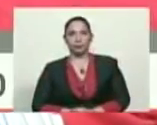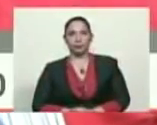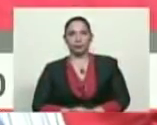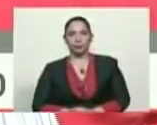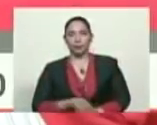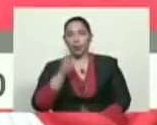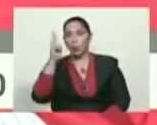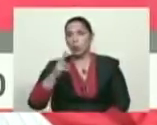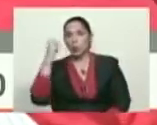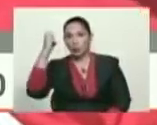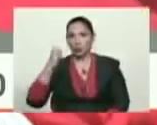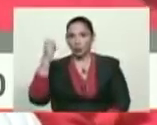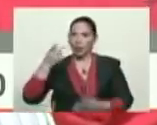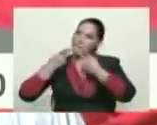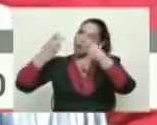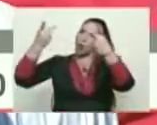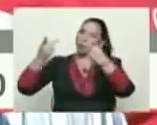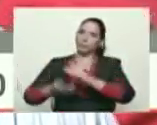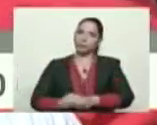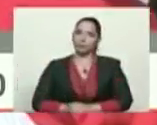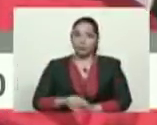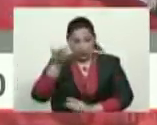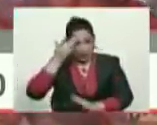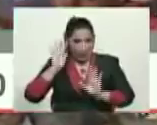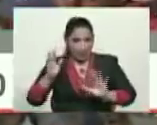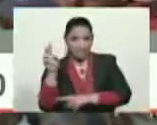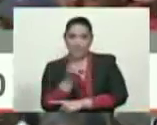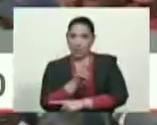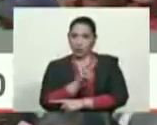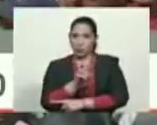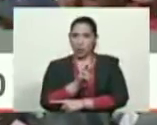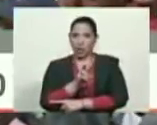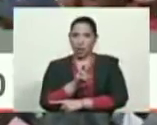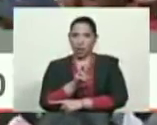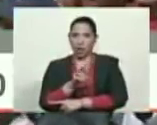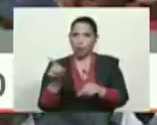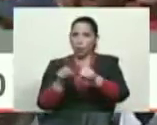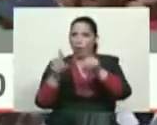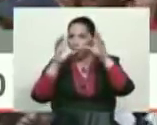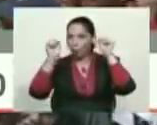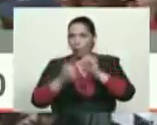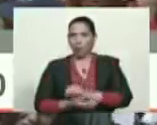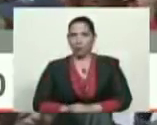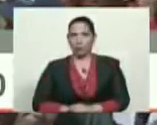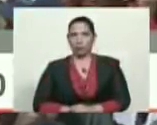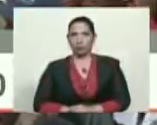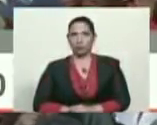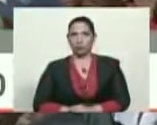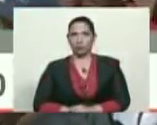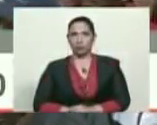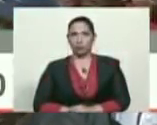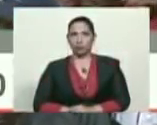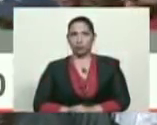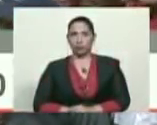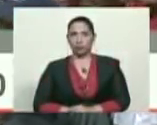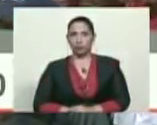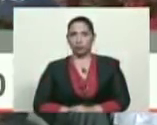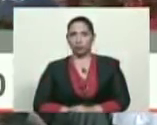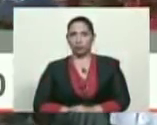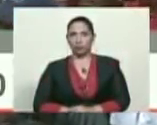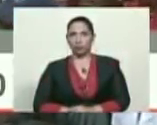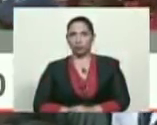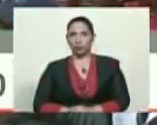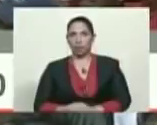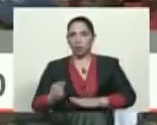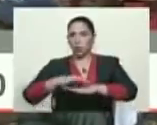Unión Europea que creen que Venezuela es una colonia y nos dieron, escuchen bien,